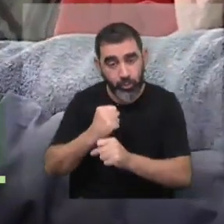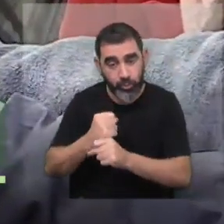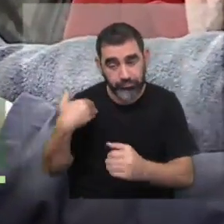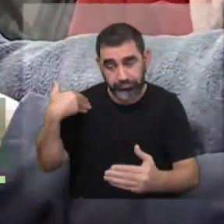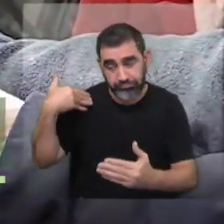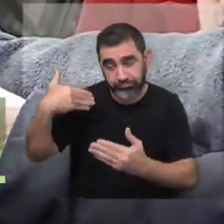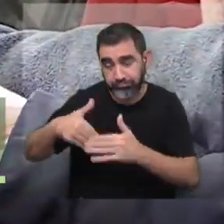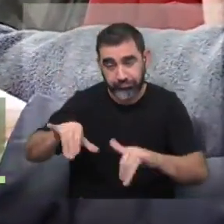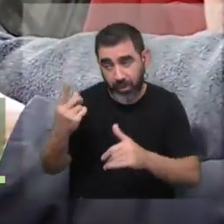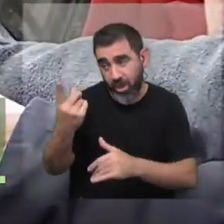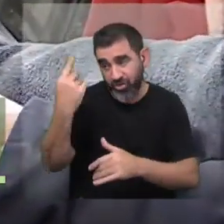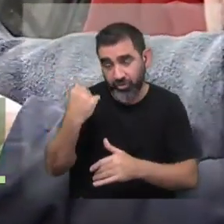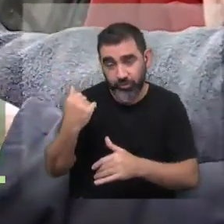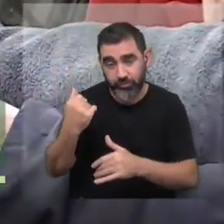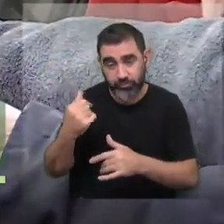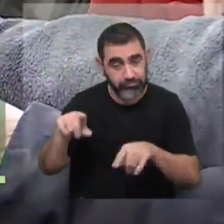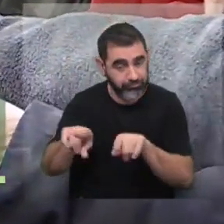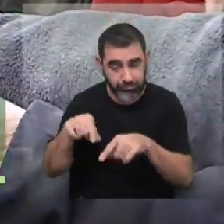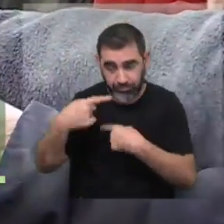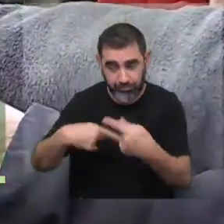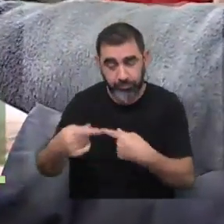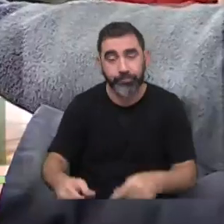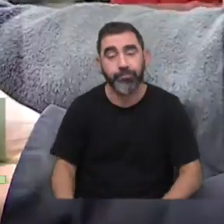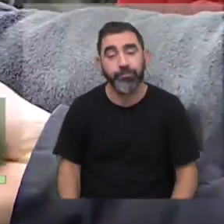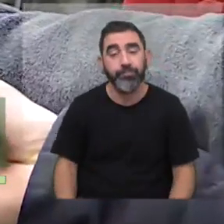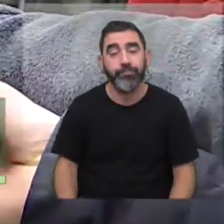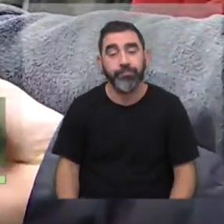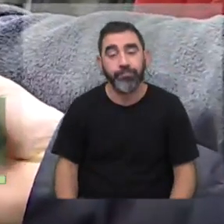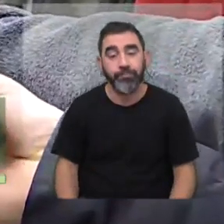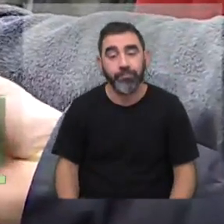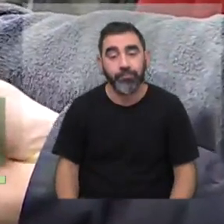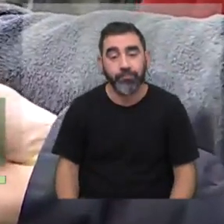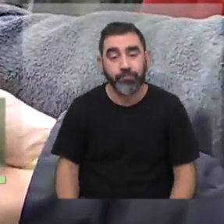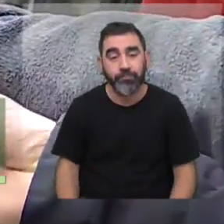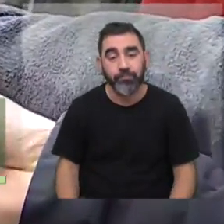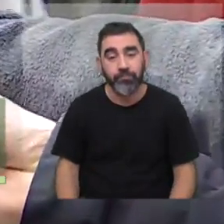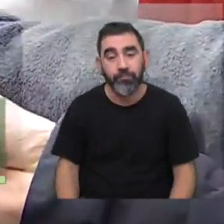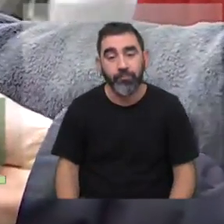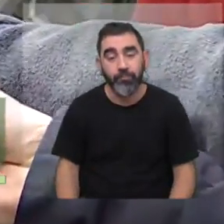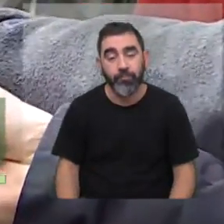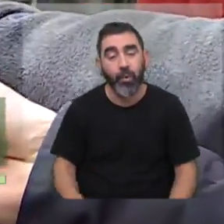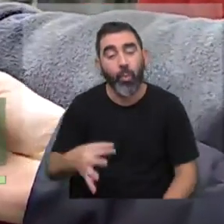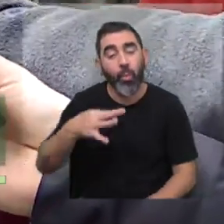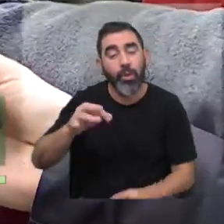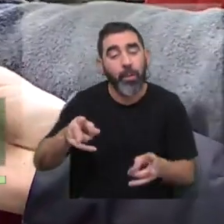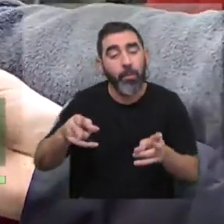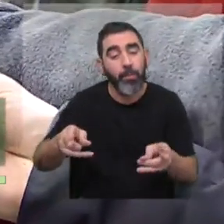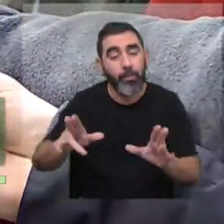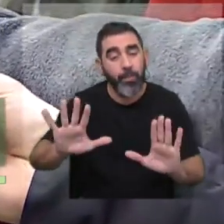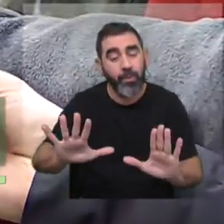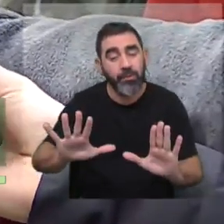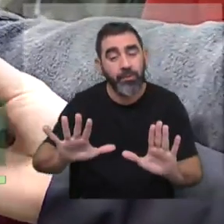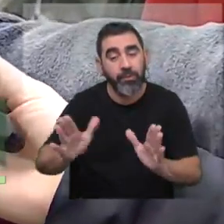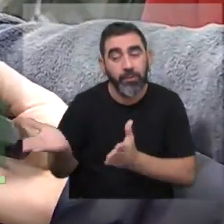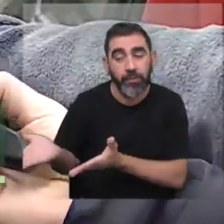haciendo desde aer no no van a a parar y digamos la única pausa que está prevista por ahora es cuando se